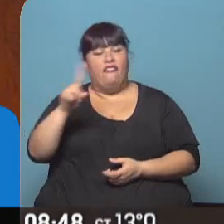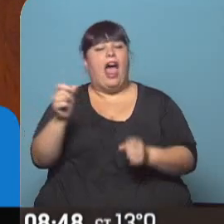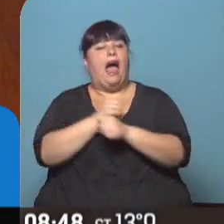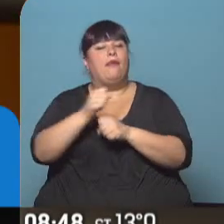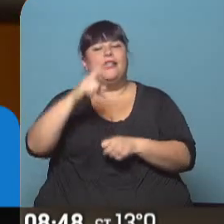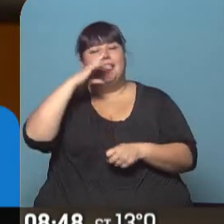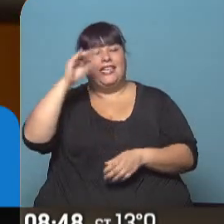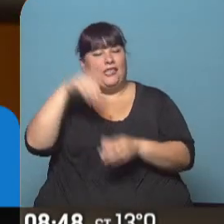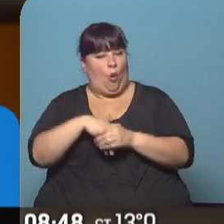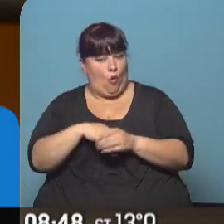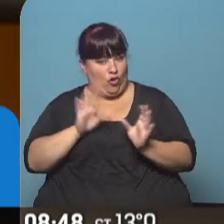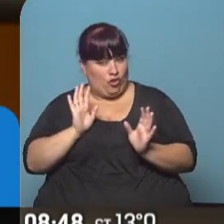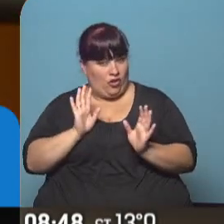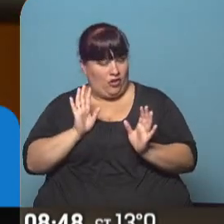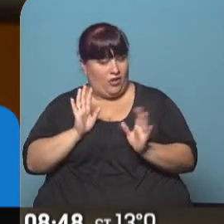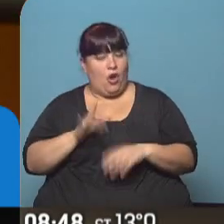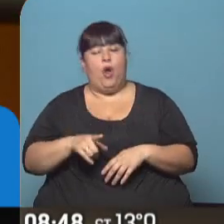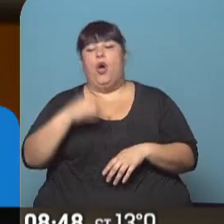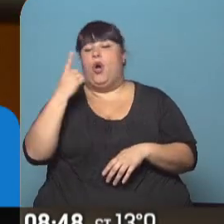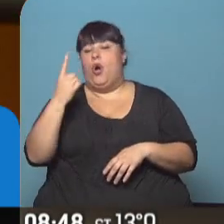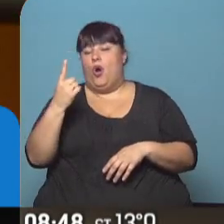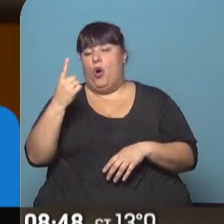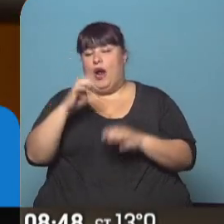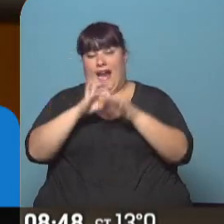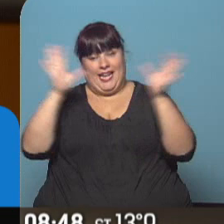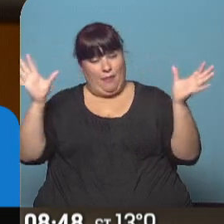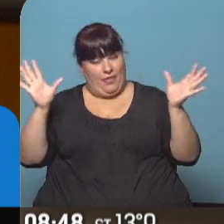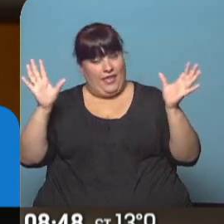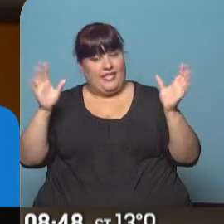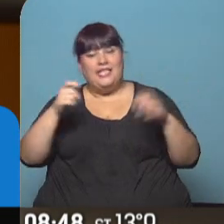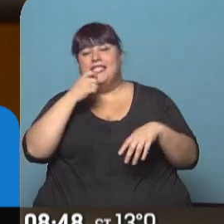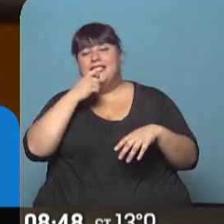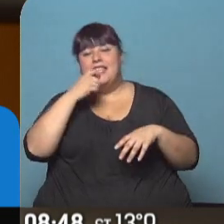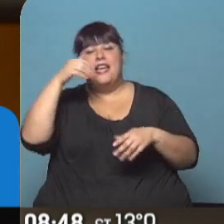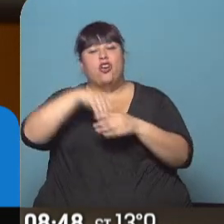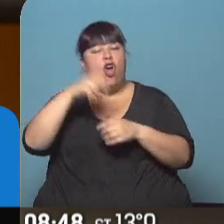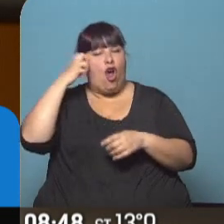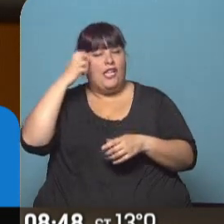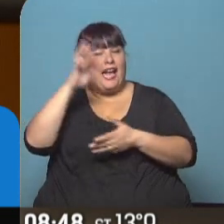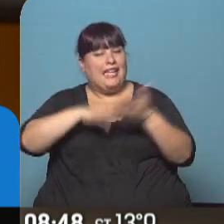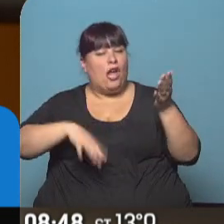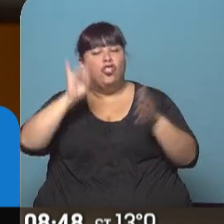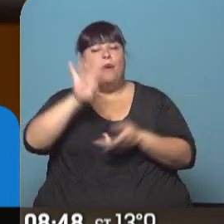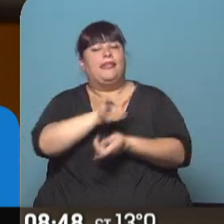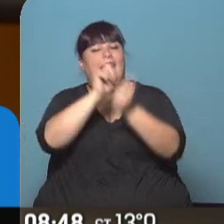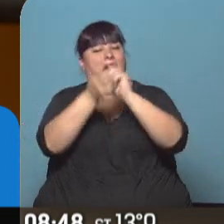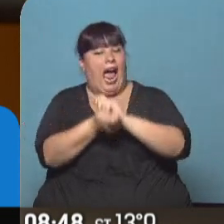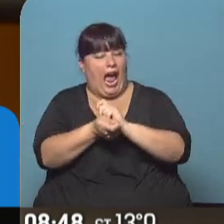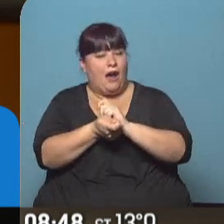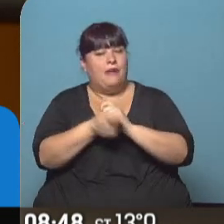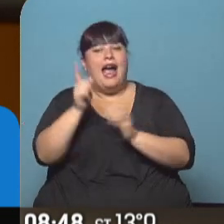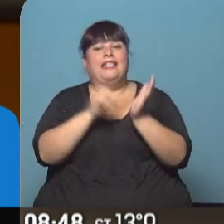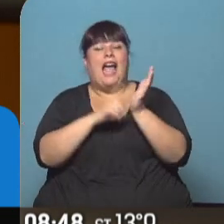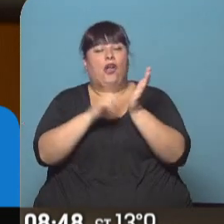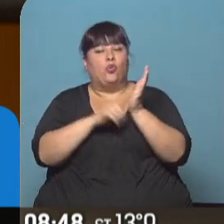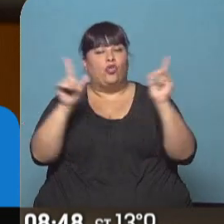con 70 votos. Una independencia cuando en el Parlamento catalán, solo para cambiar el estatuto